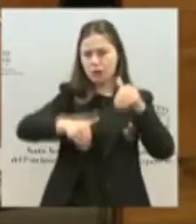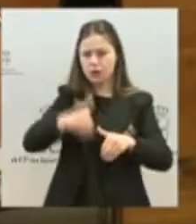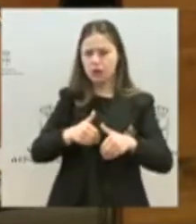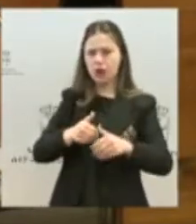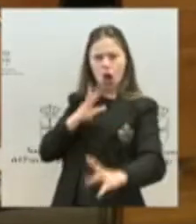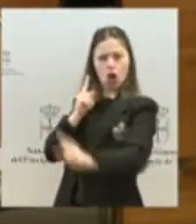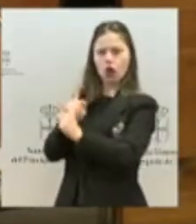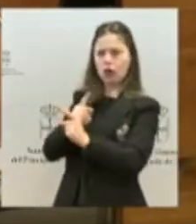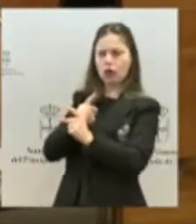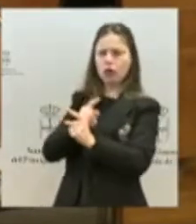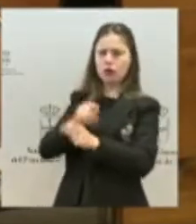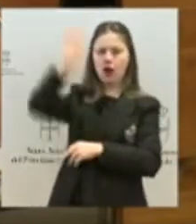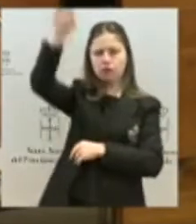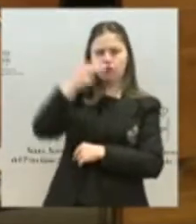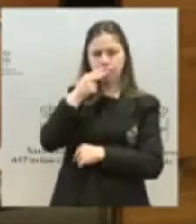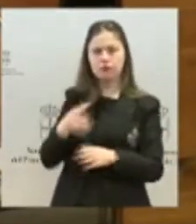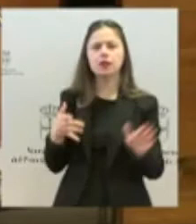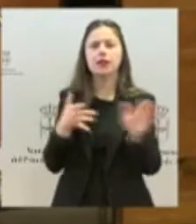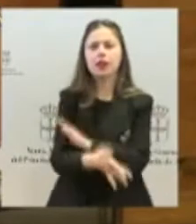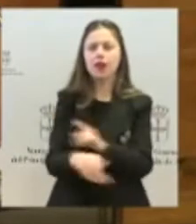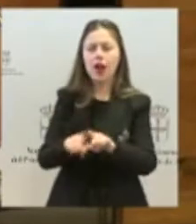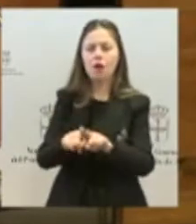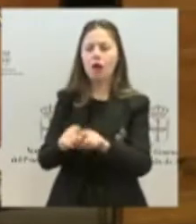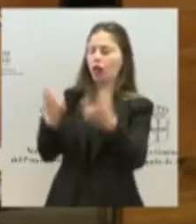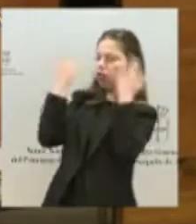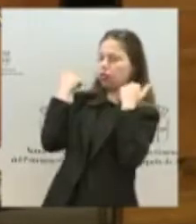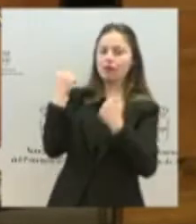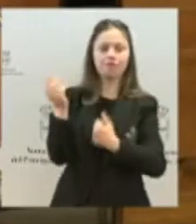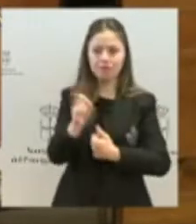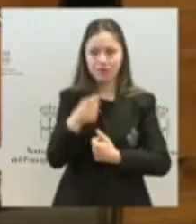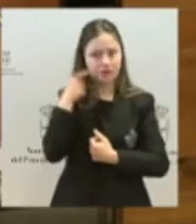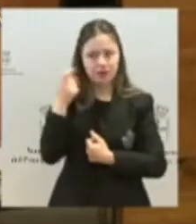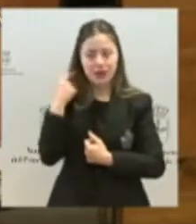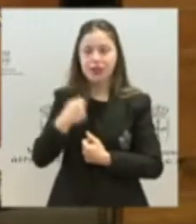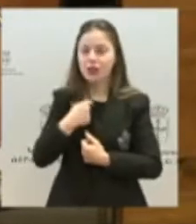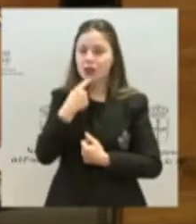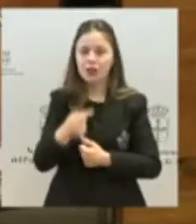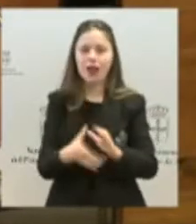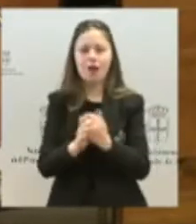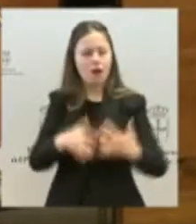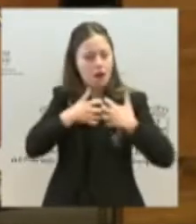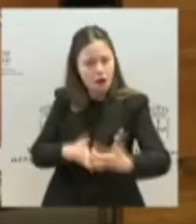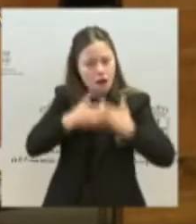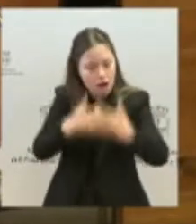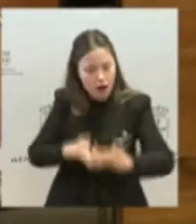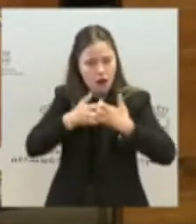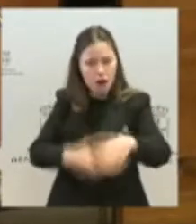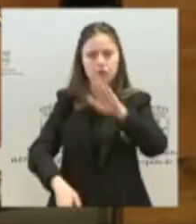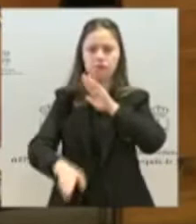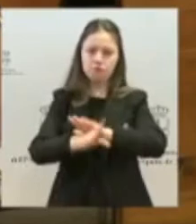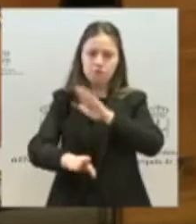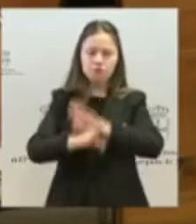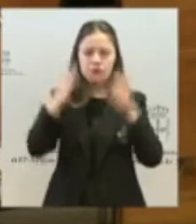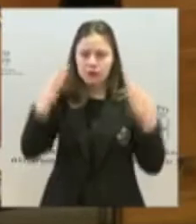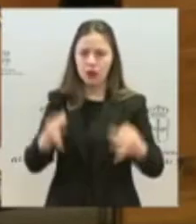de resignarse. Ya le digo yo que no van a bajar los brazos. Ahora, lo que no pueden evitar, señora consejera, es